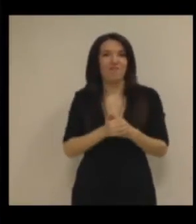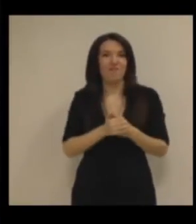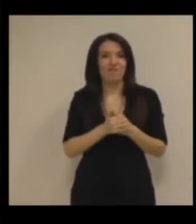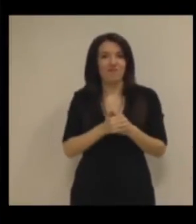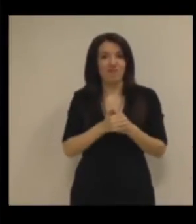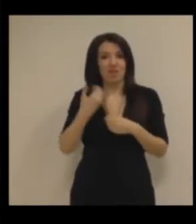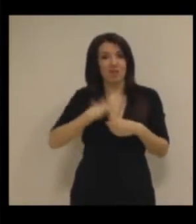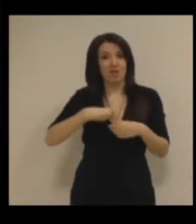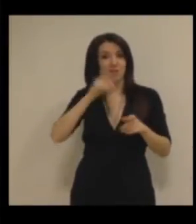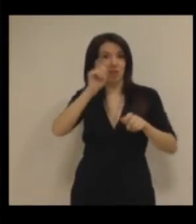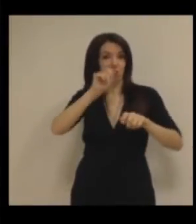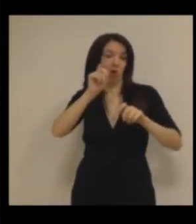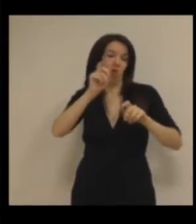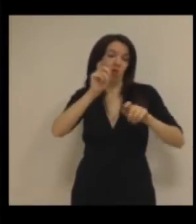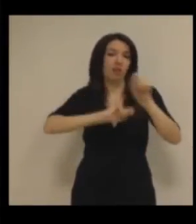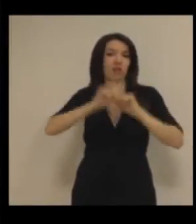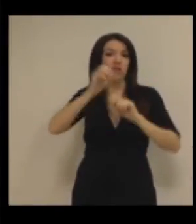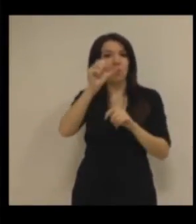ASTIC ASPAIM.